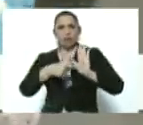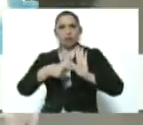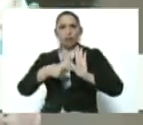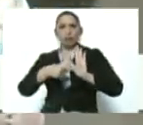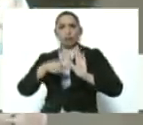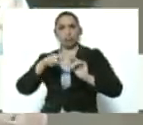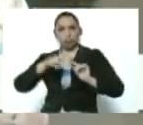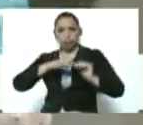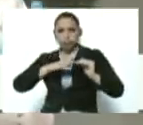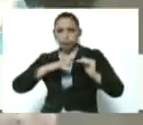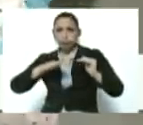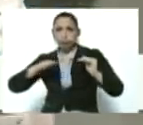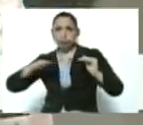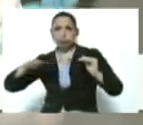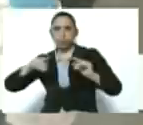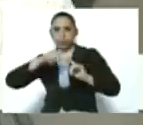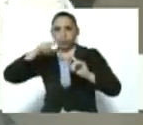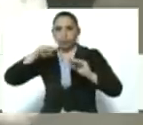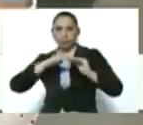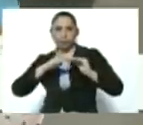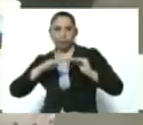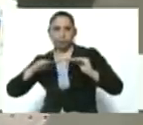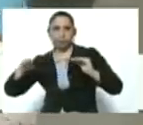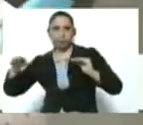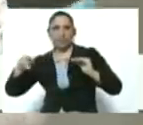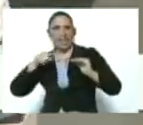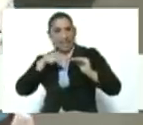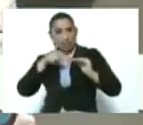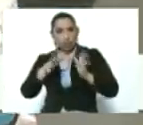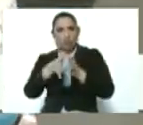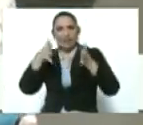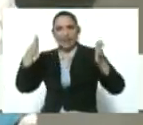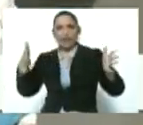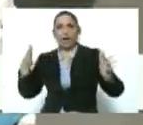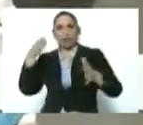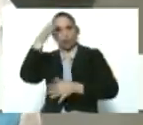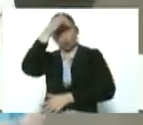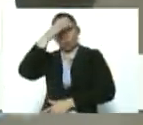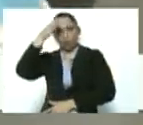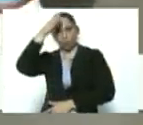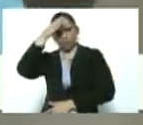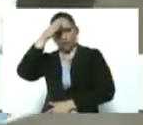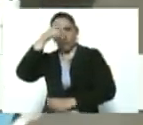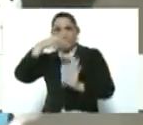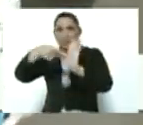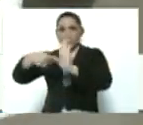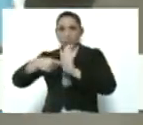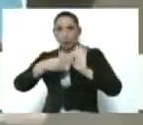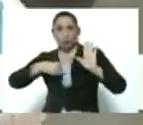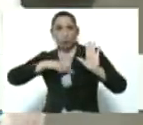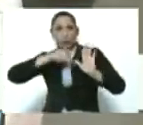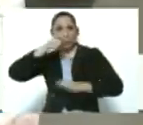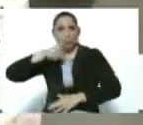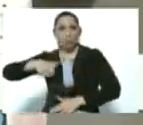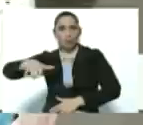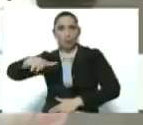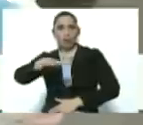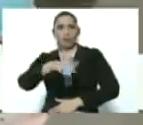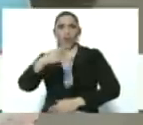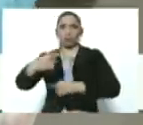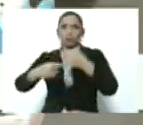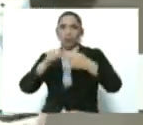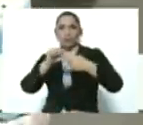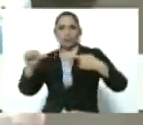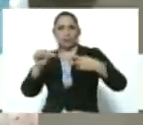y más aún esa curva lo que dice es el gran grado de conciencia que hay en nuestro país semana a semana venimos